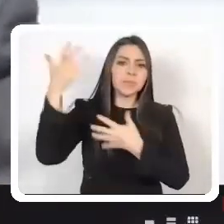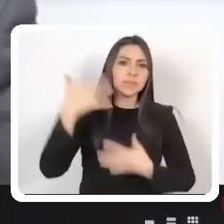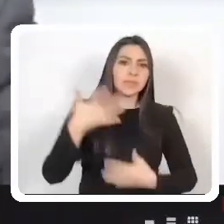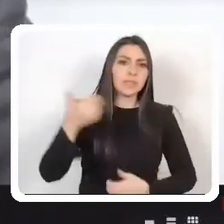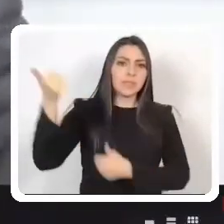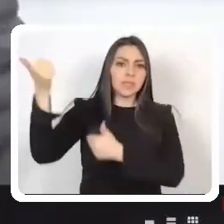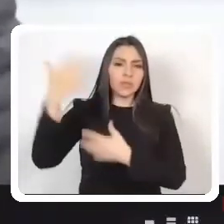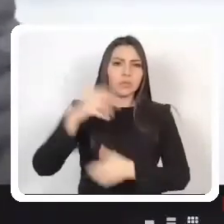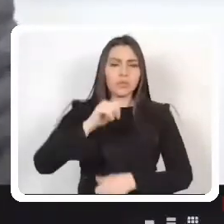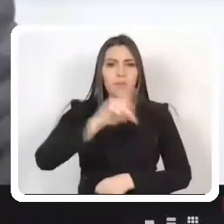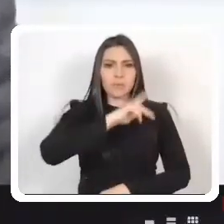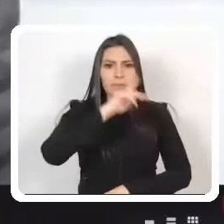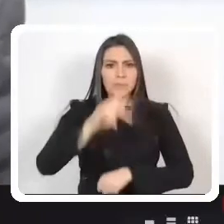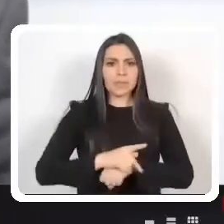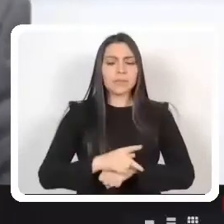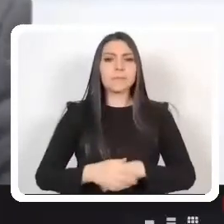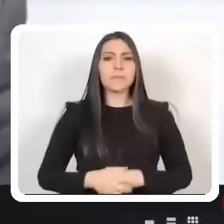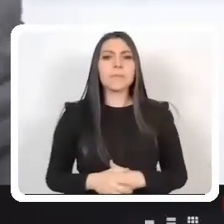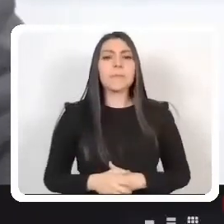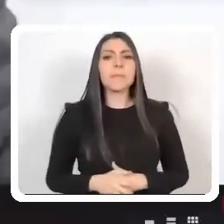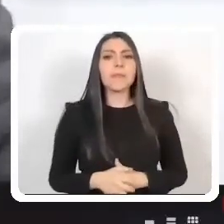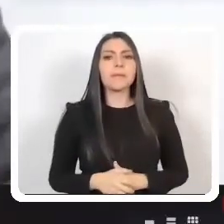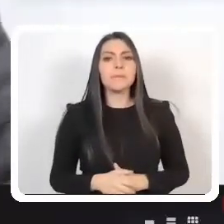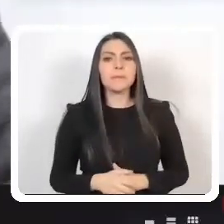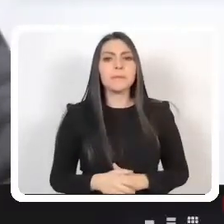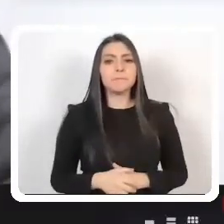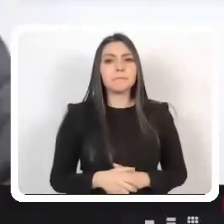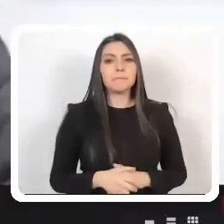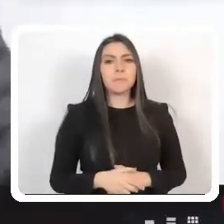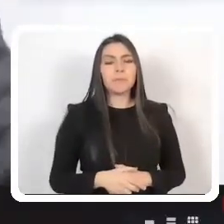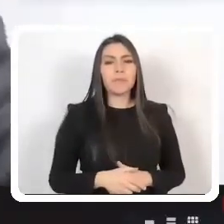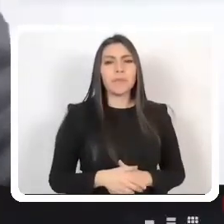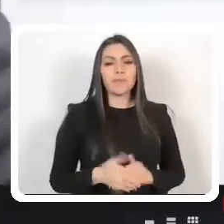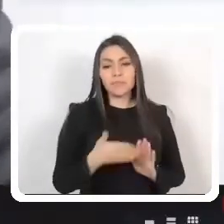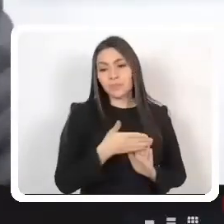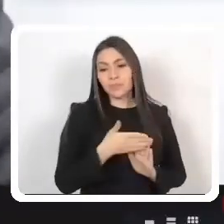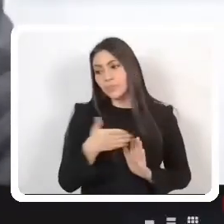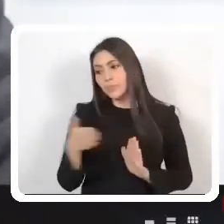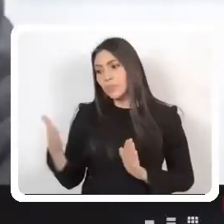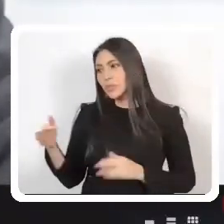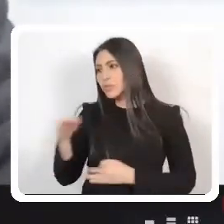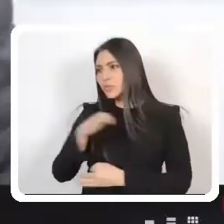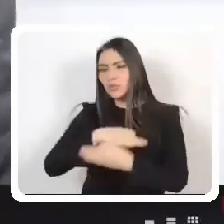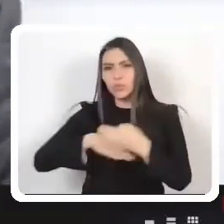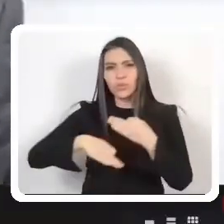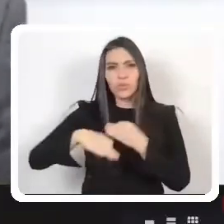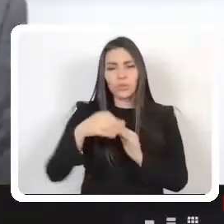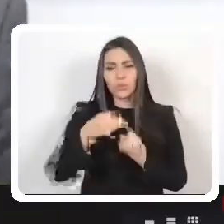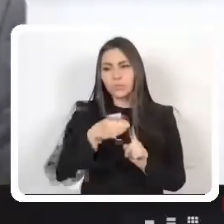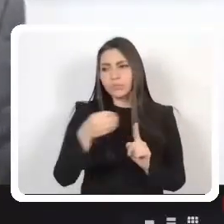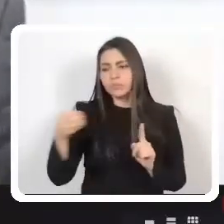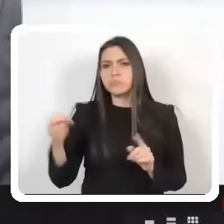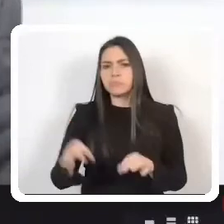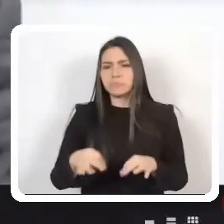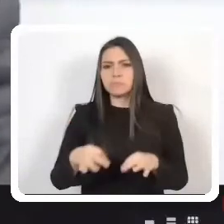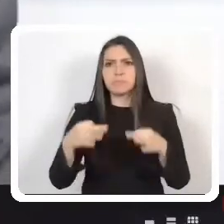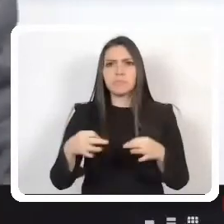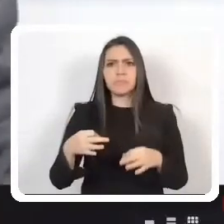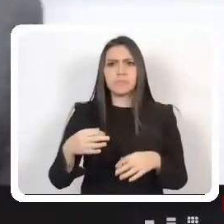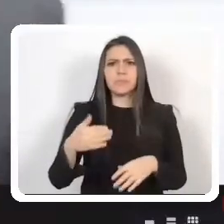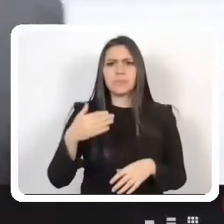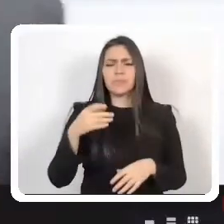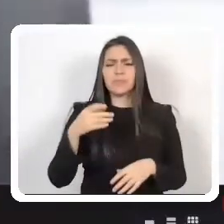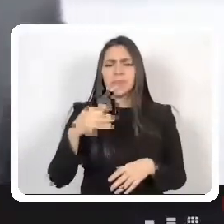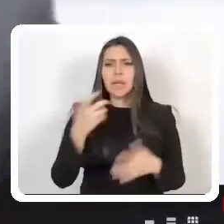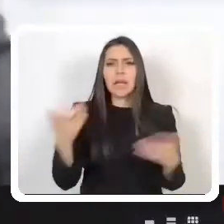Es pertinente precisar que todo ha sido un proceso muy bien configurado conforme a un